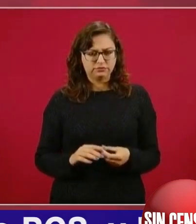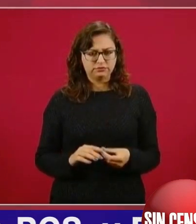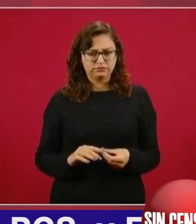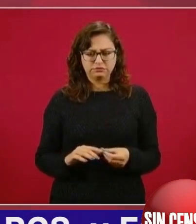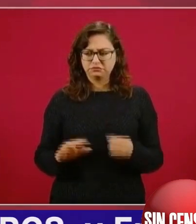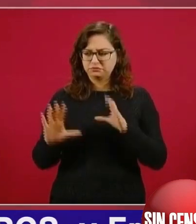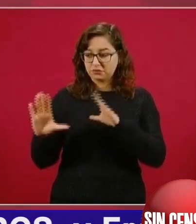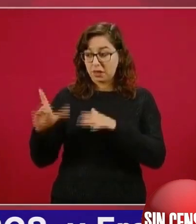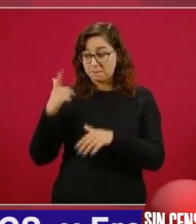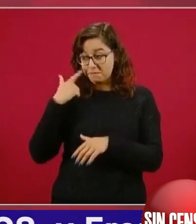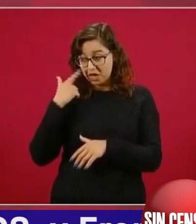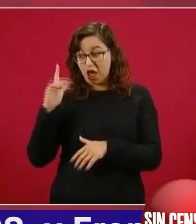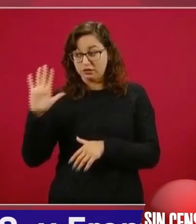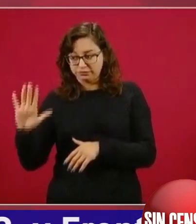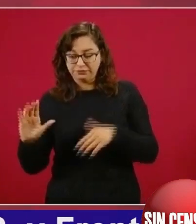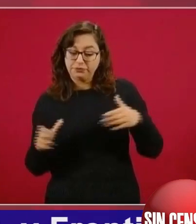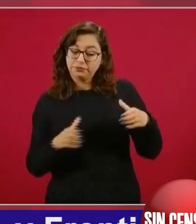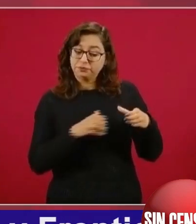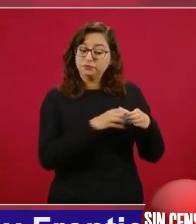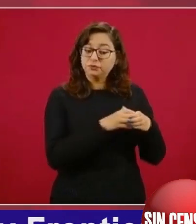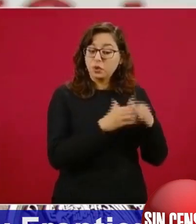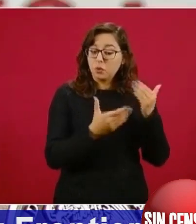en unas cuantas manos,